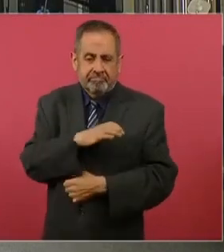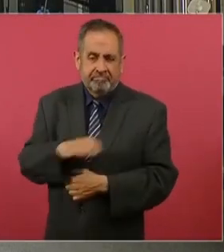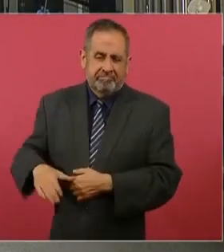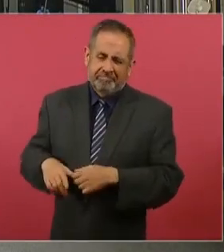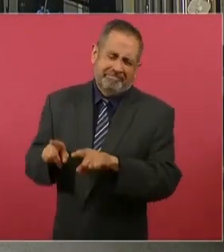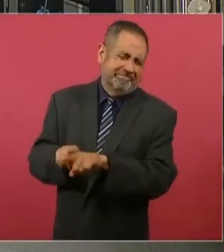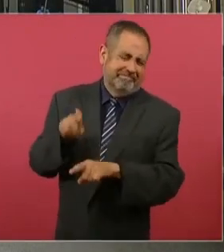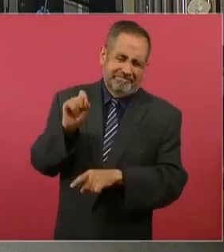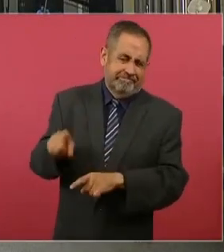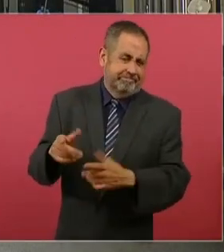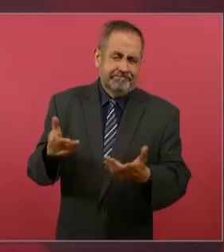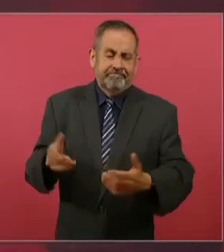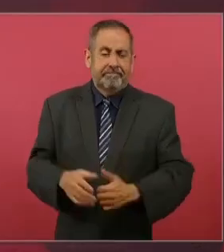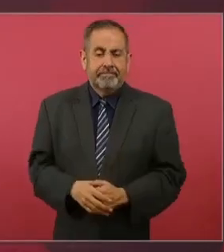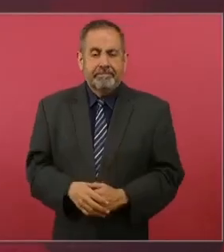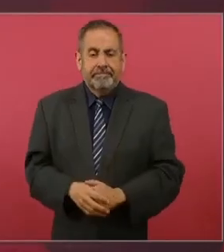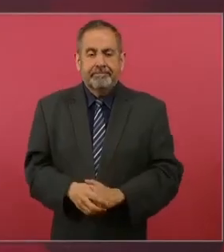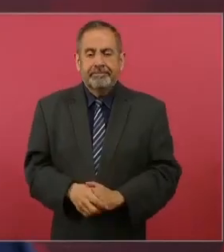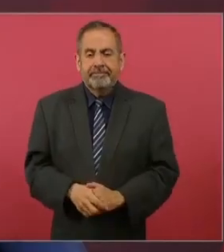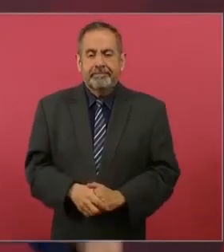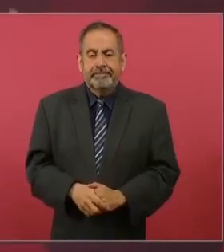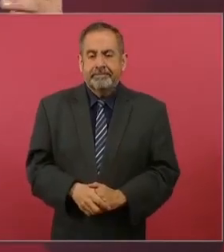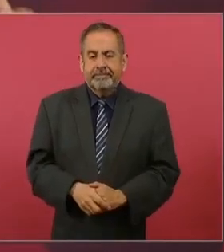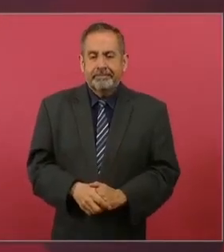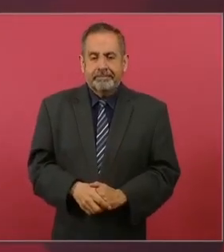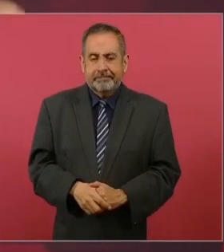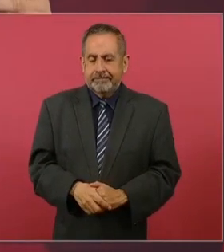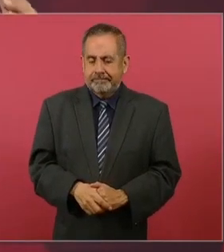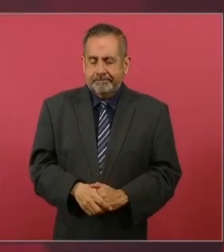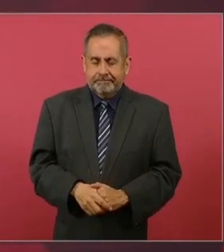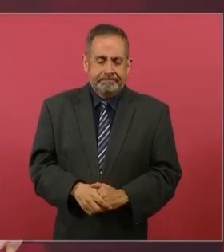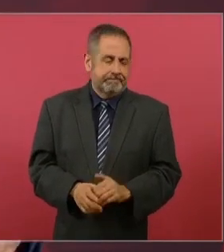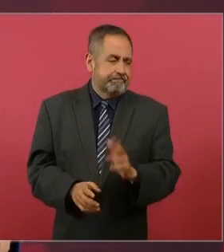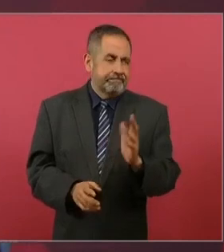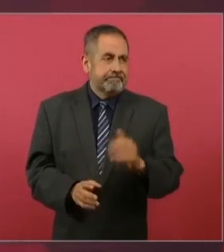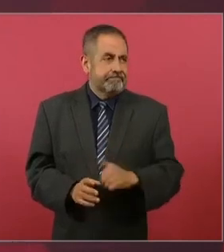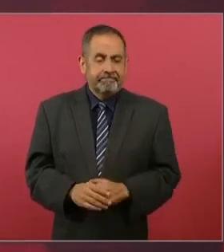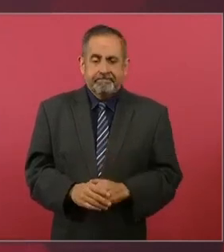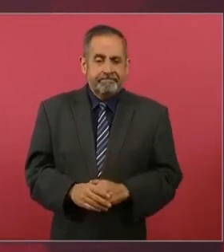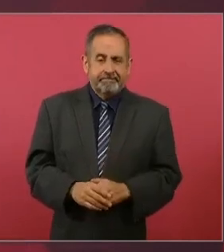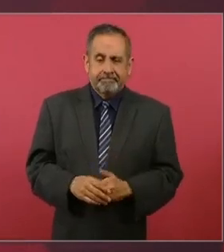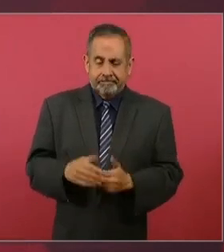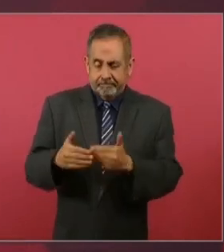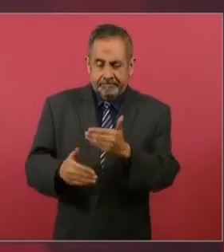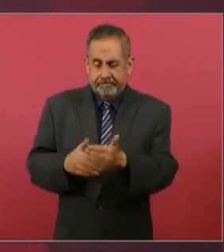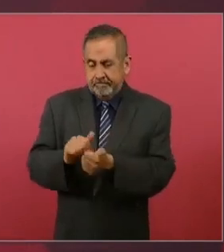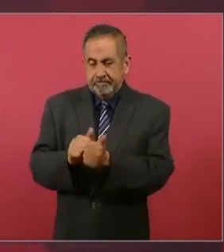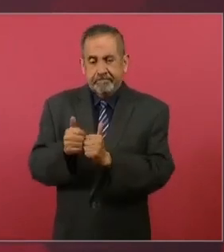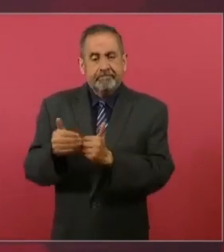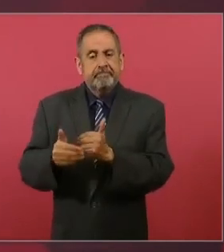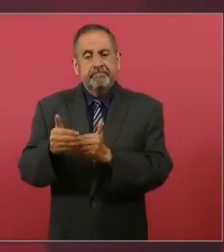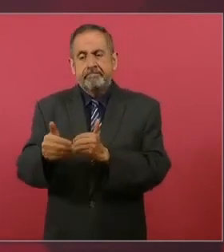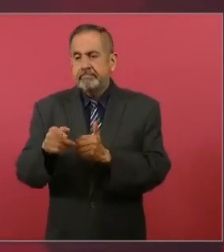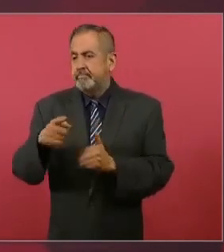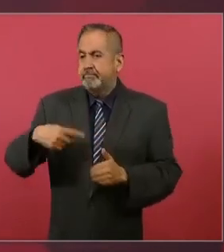presidencial. Pues hay un proceso de